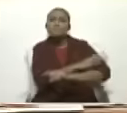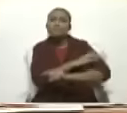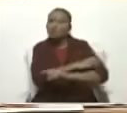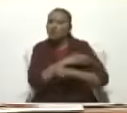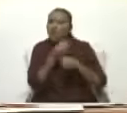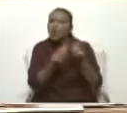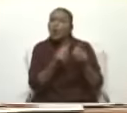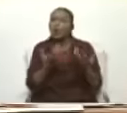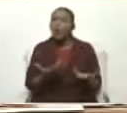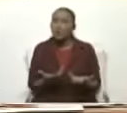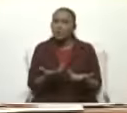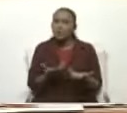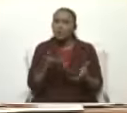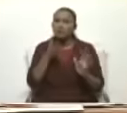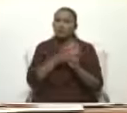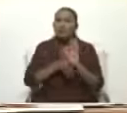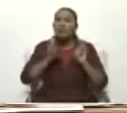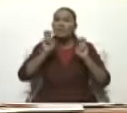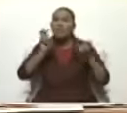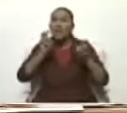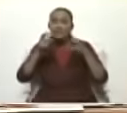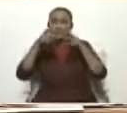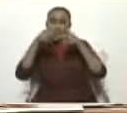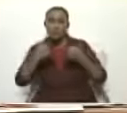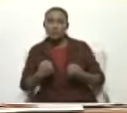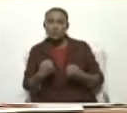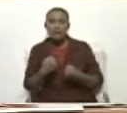valoración del tema de la seguridad en Venezuela.